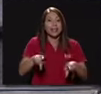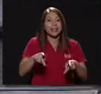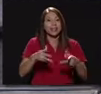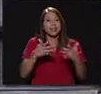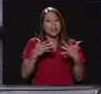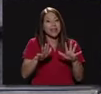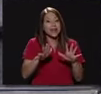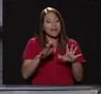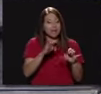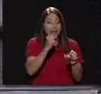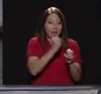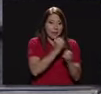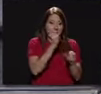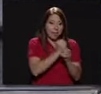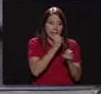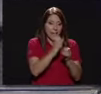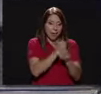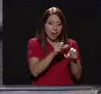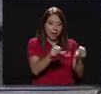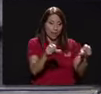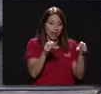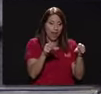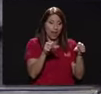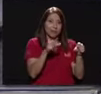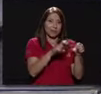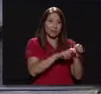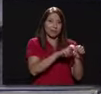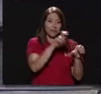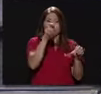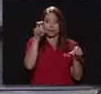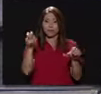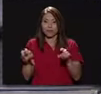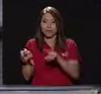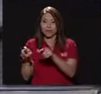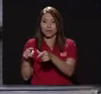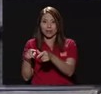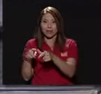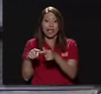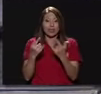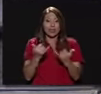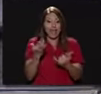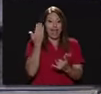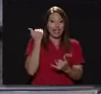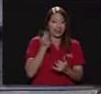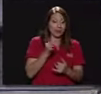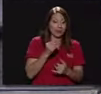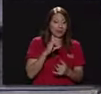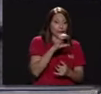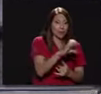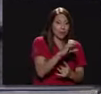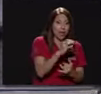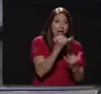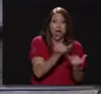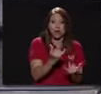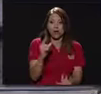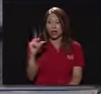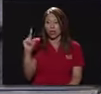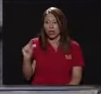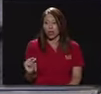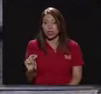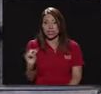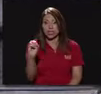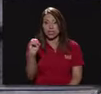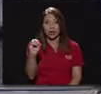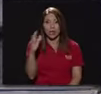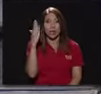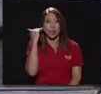gente se está saliendo del mercado laboral y entonces pasa de un ingreso bajo a un ingreso cero, ¿verdad? Por el hecho de